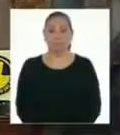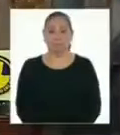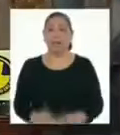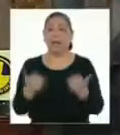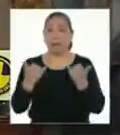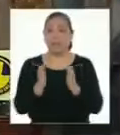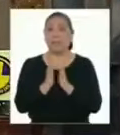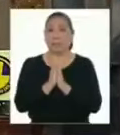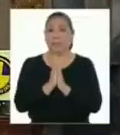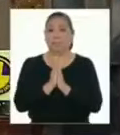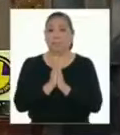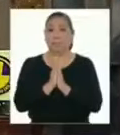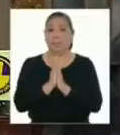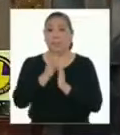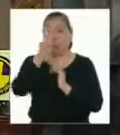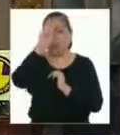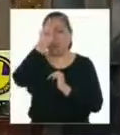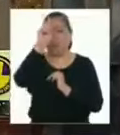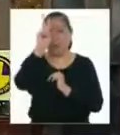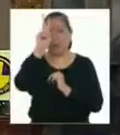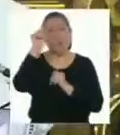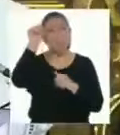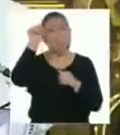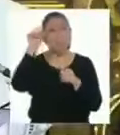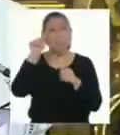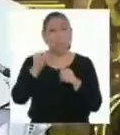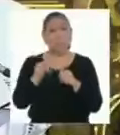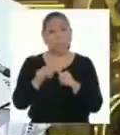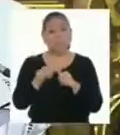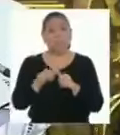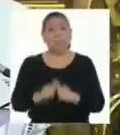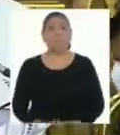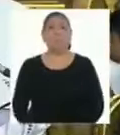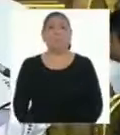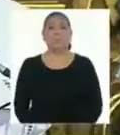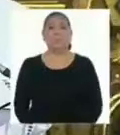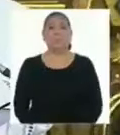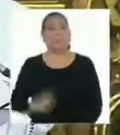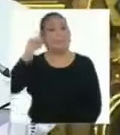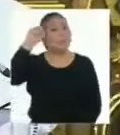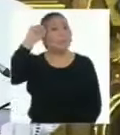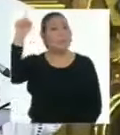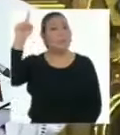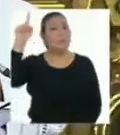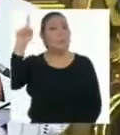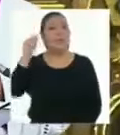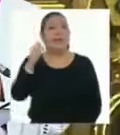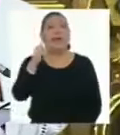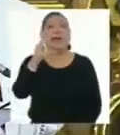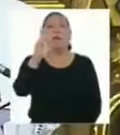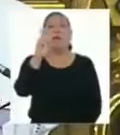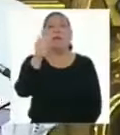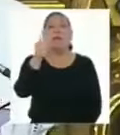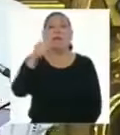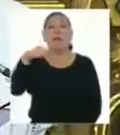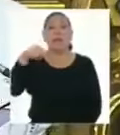En esta Santa Misa por la Nación vamos a recordar el aniversario de Daniel Acides